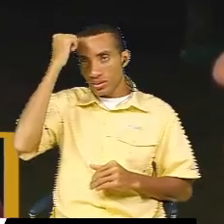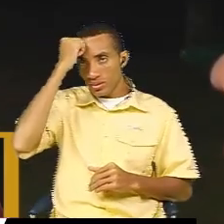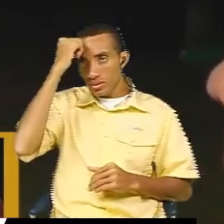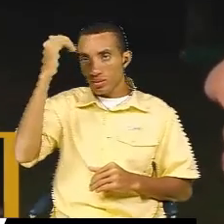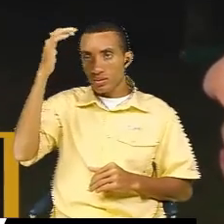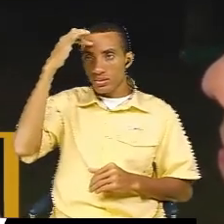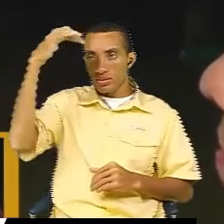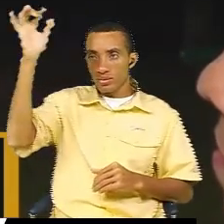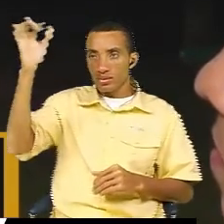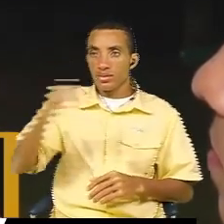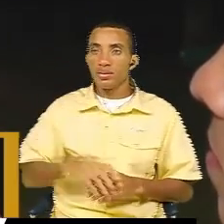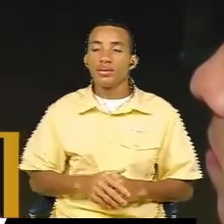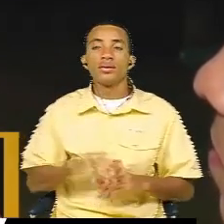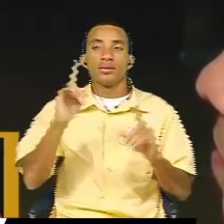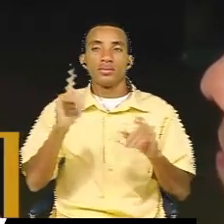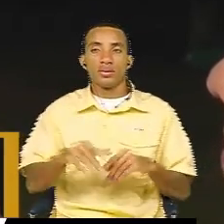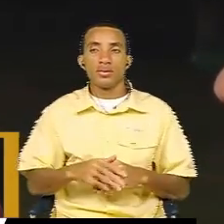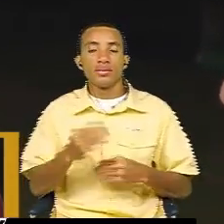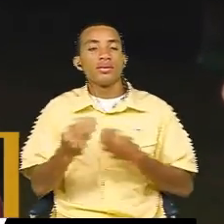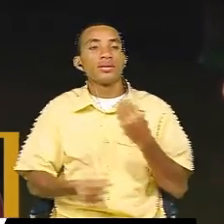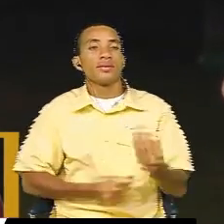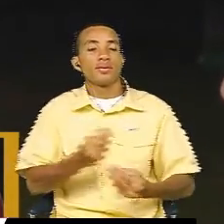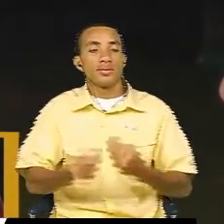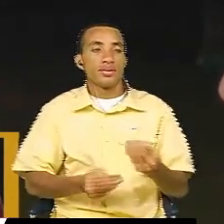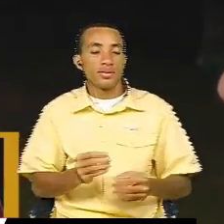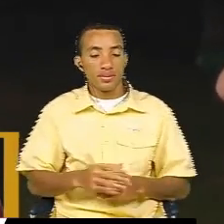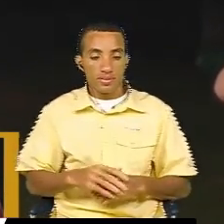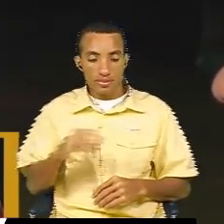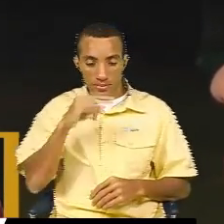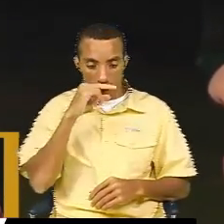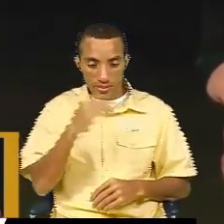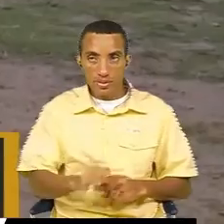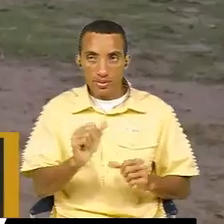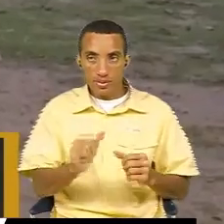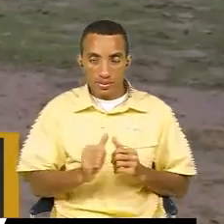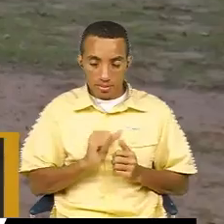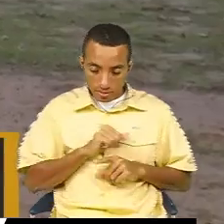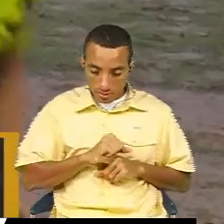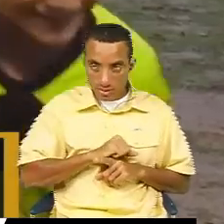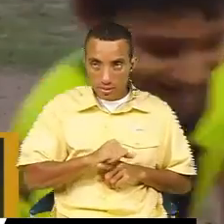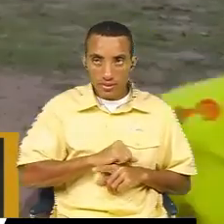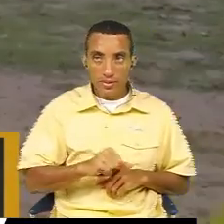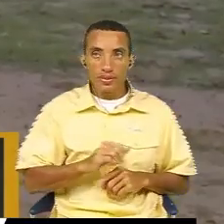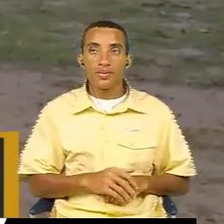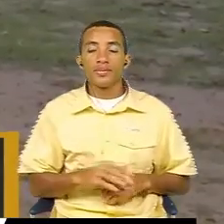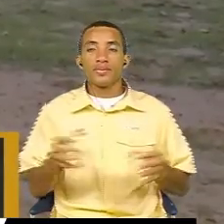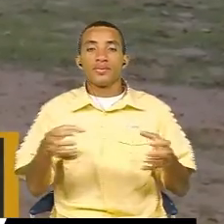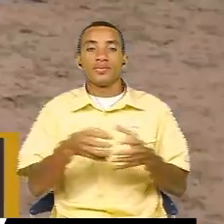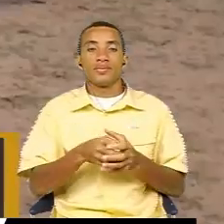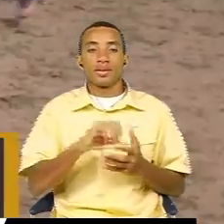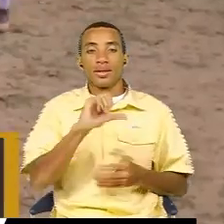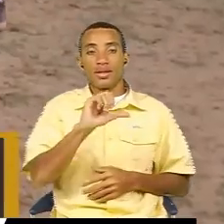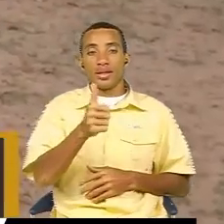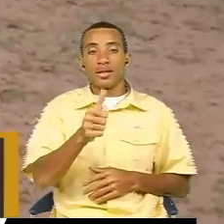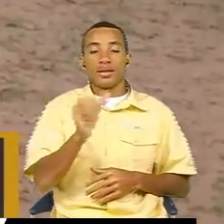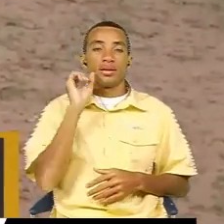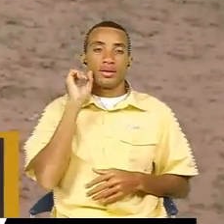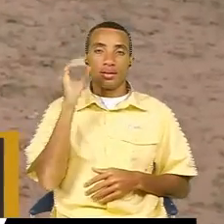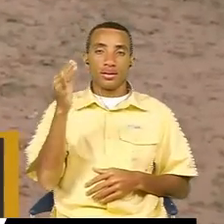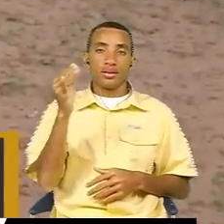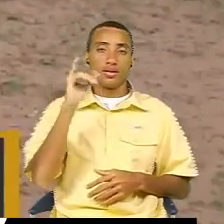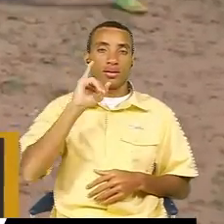profesionales, entonces vamos a mirar qué hacemos allá también, pero los niños van bien preparados aquí de Barranca. El equipo de la categoría sub-10 del Club Infantas hace parte